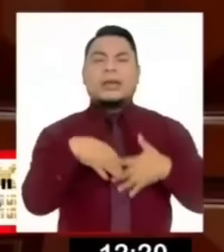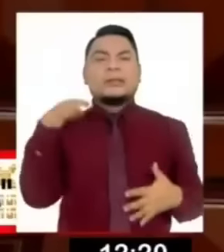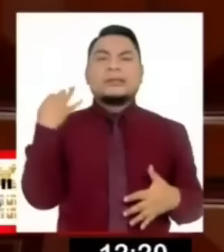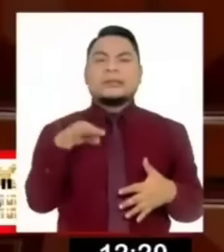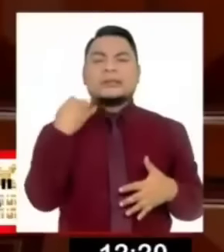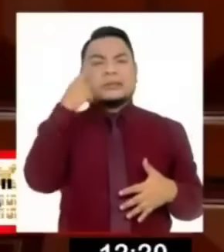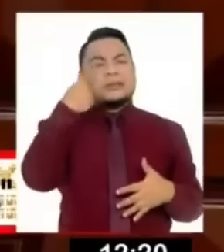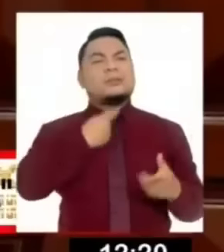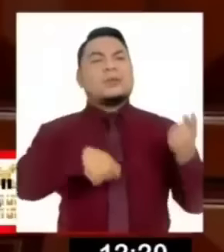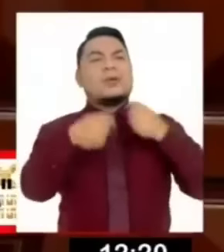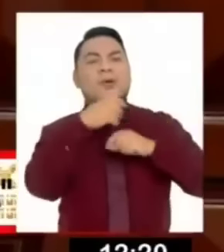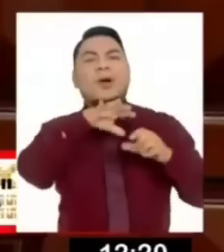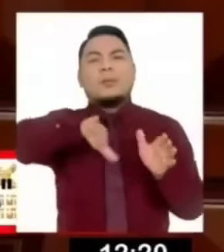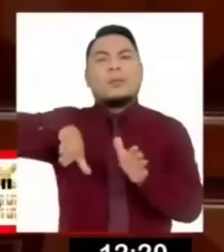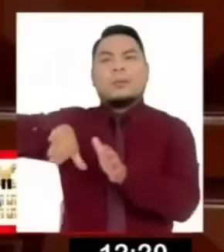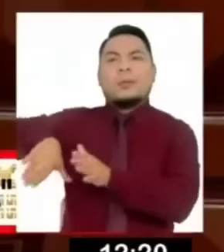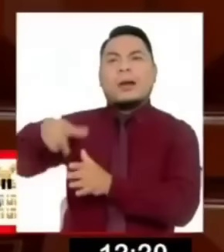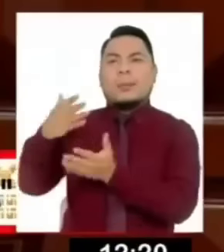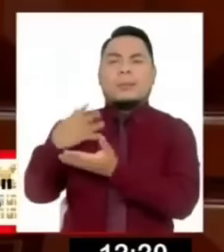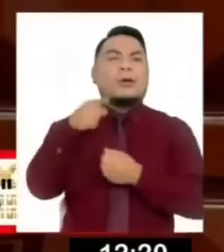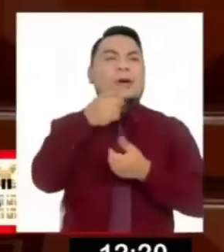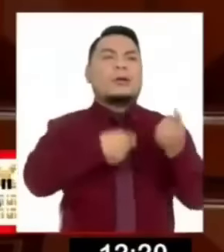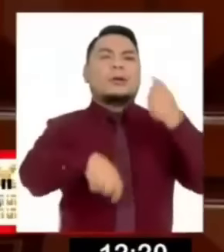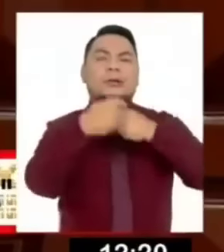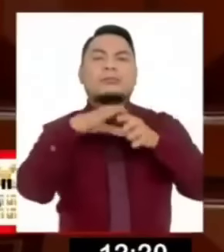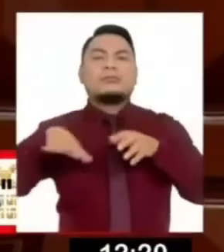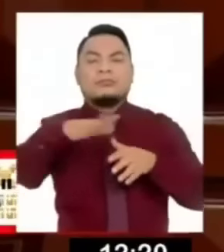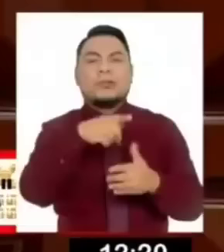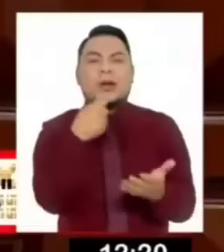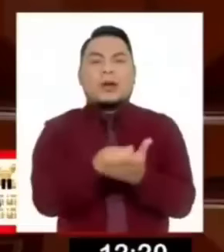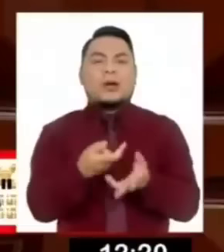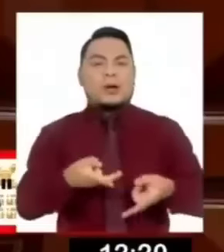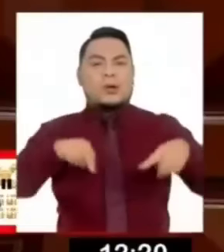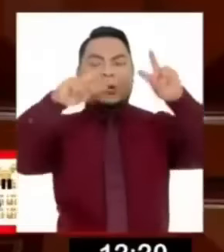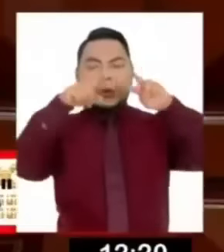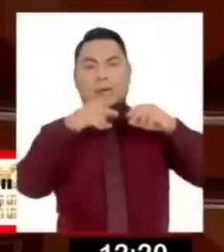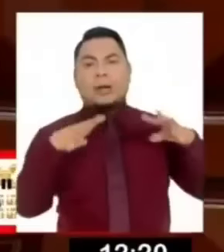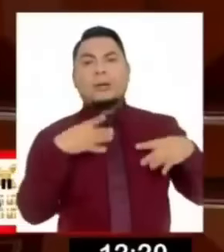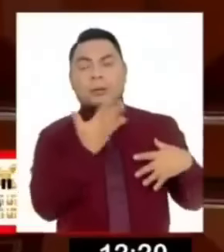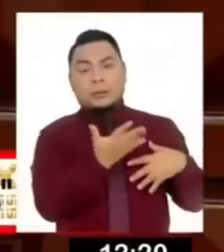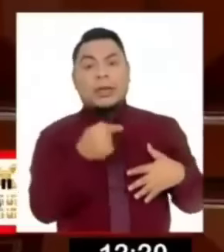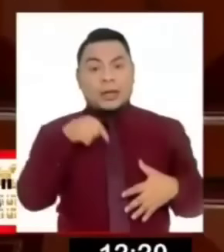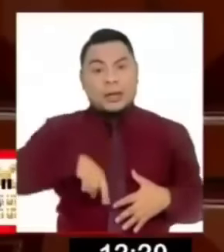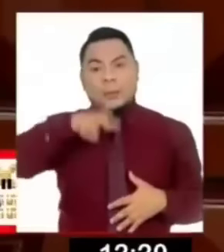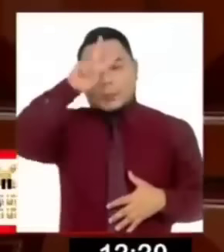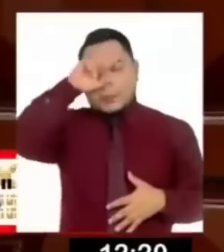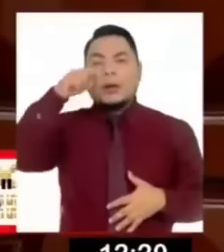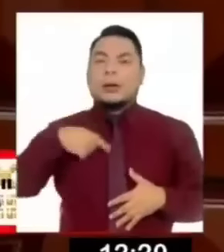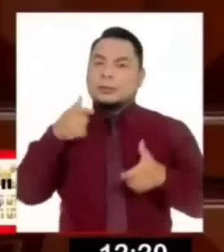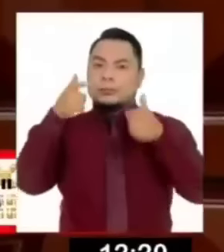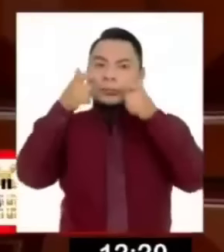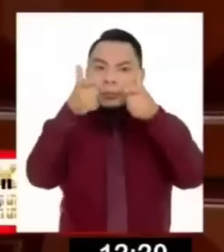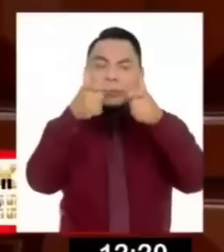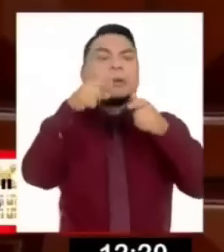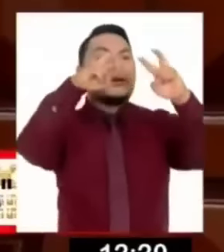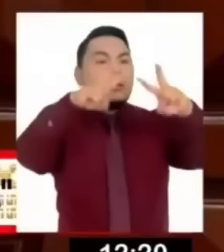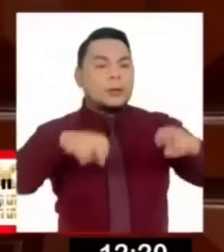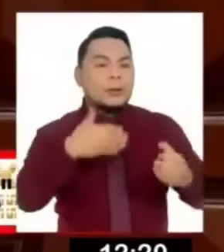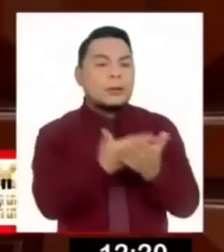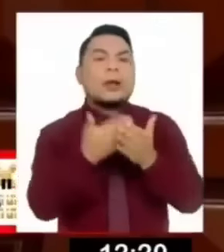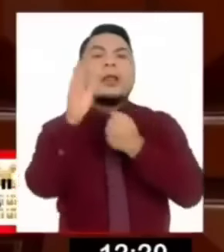al fisco inmediato la evasión o elusión tributaria, que el Estado cumpla su función supervisora